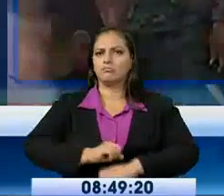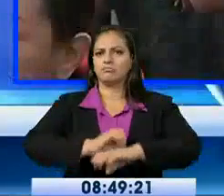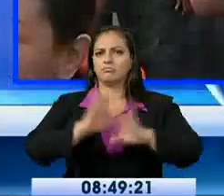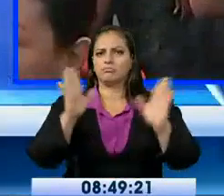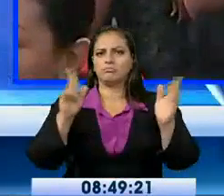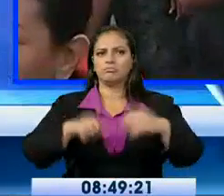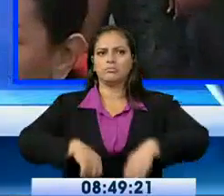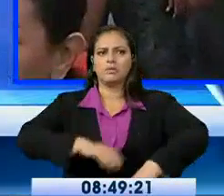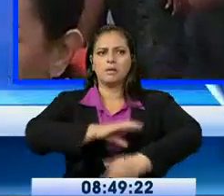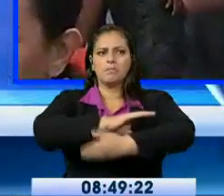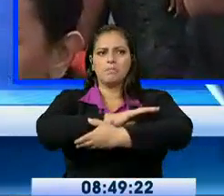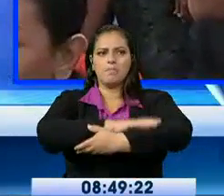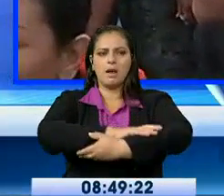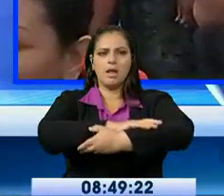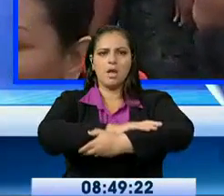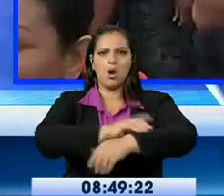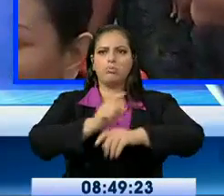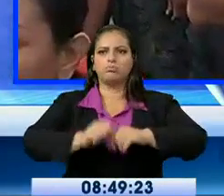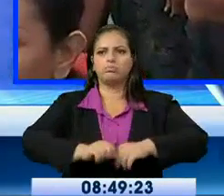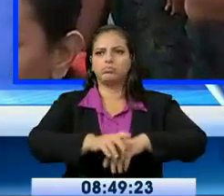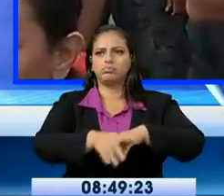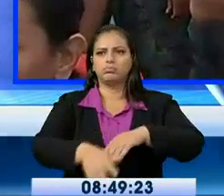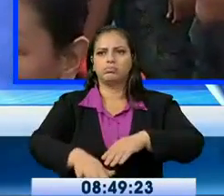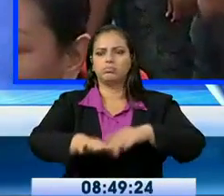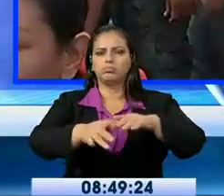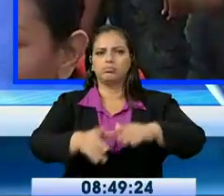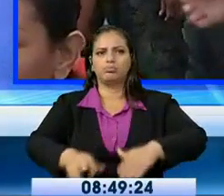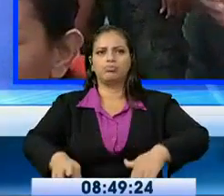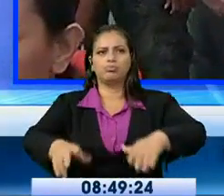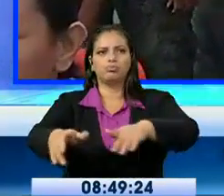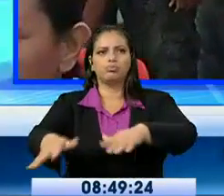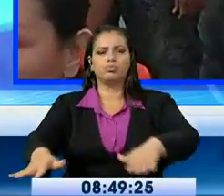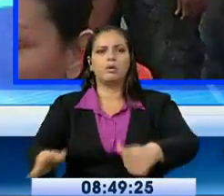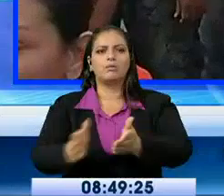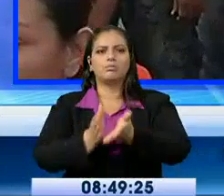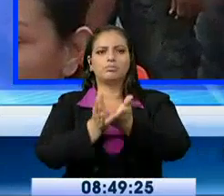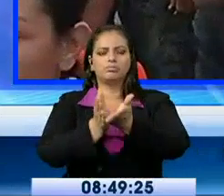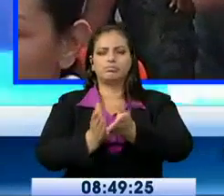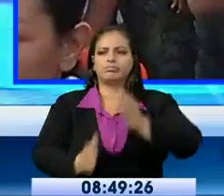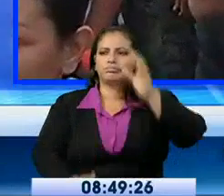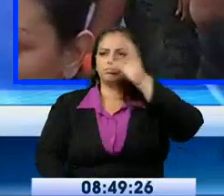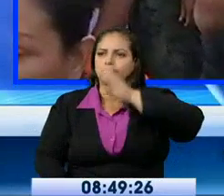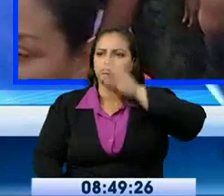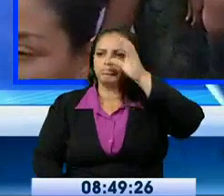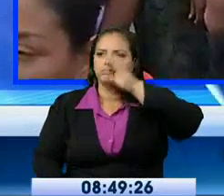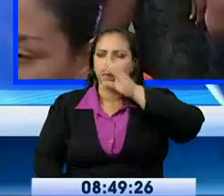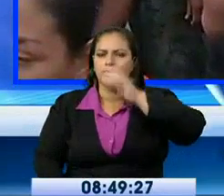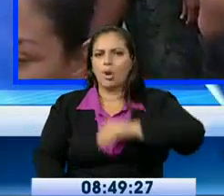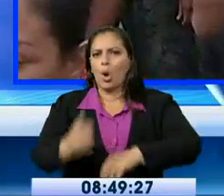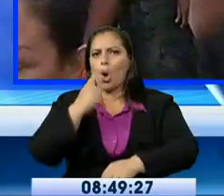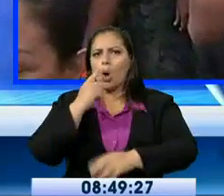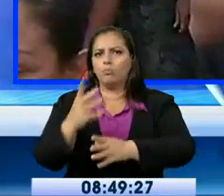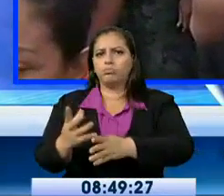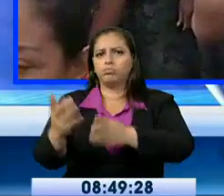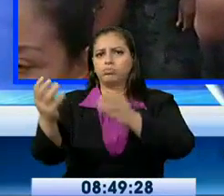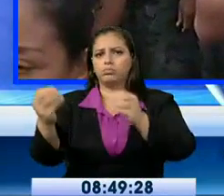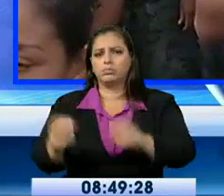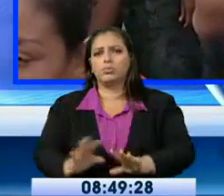río Guayas. Nosotros en este recorrido de búsqueda junto a familiares y junto a miembros de la Armada del Ecuador. Con